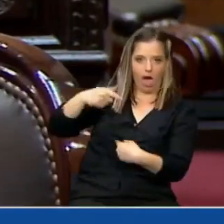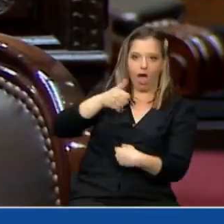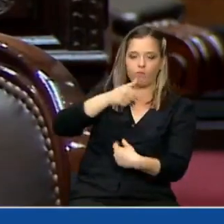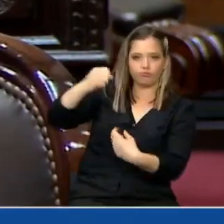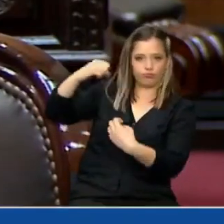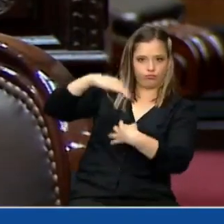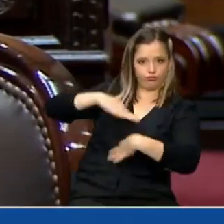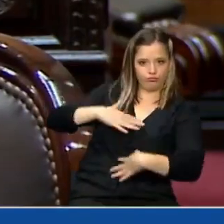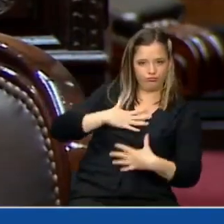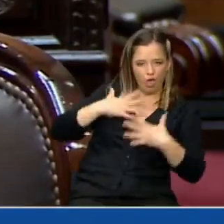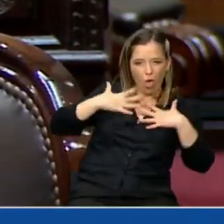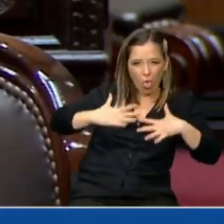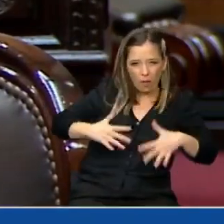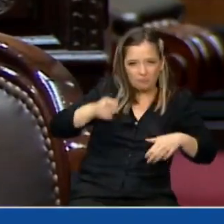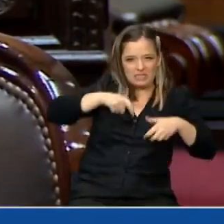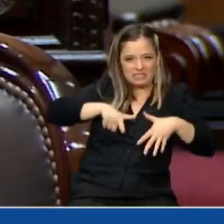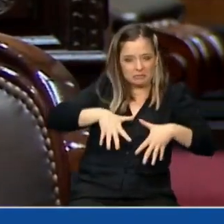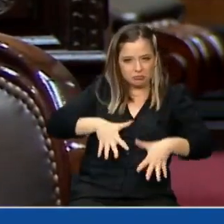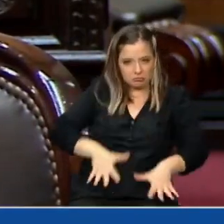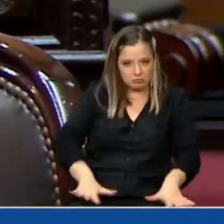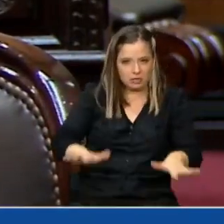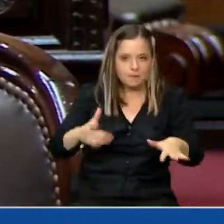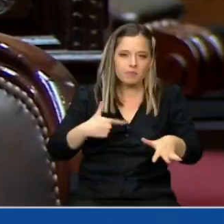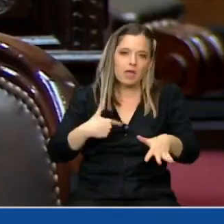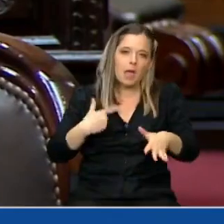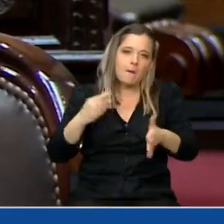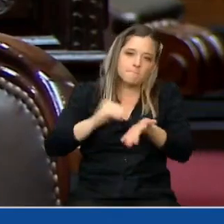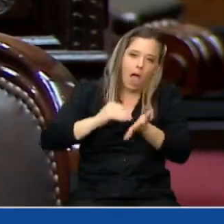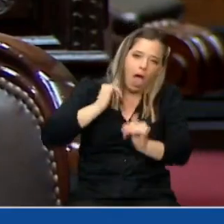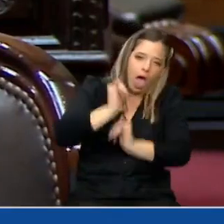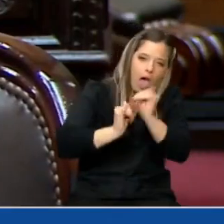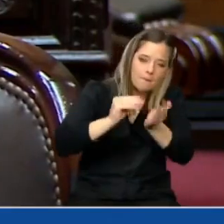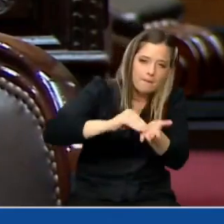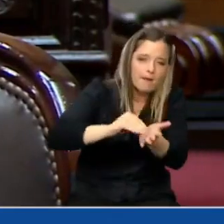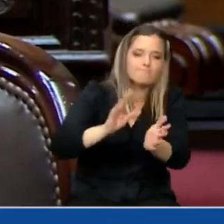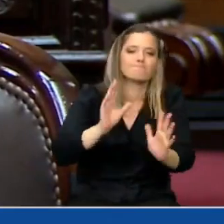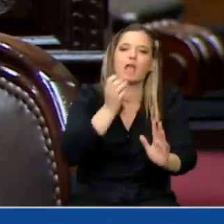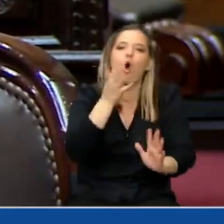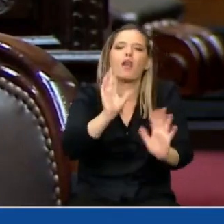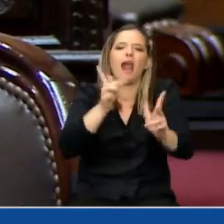Y muchísimas cosas más que no voy a contar porque la verdad que son tremendas.